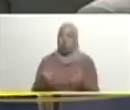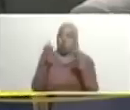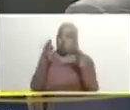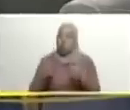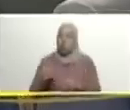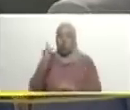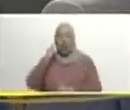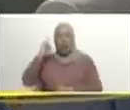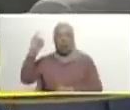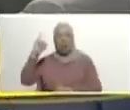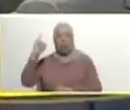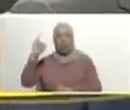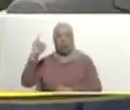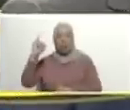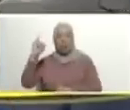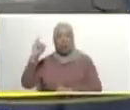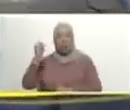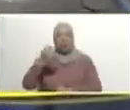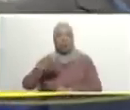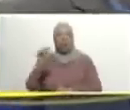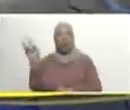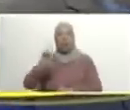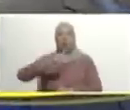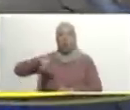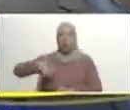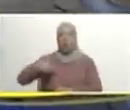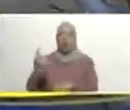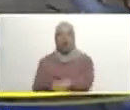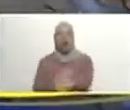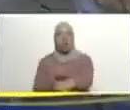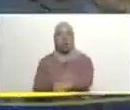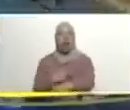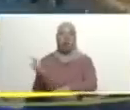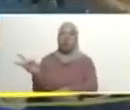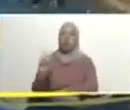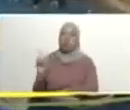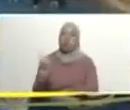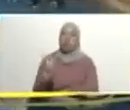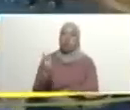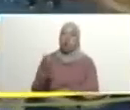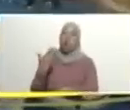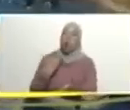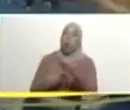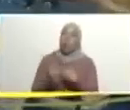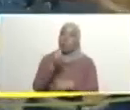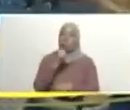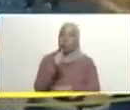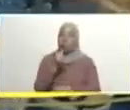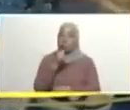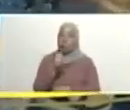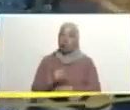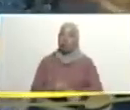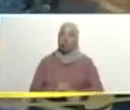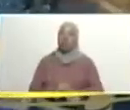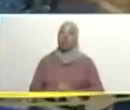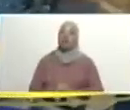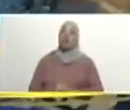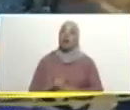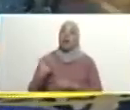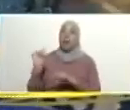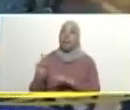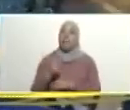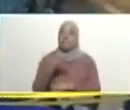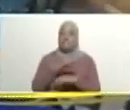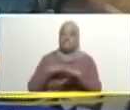las ideas que traen de nuestros hermanos del Caribe y que hemos conversado con la primera ministra